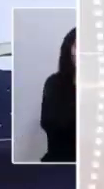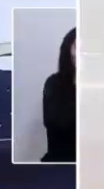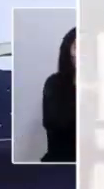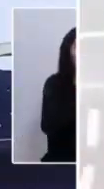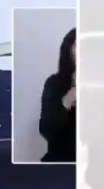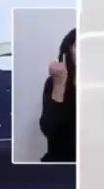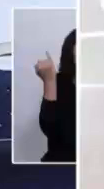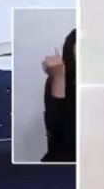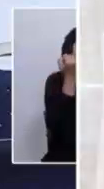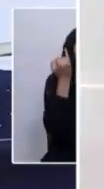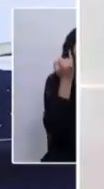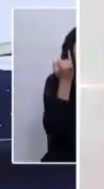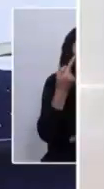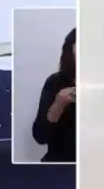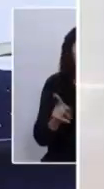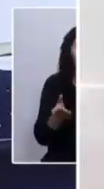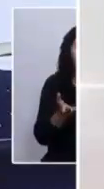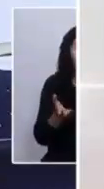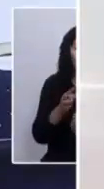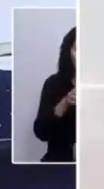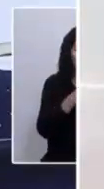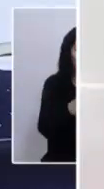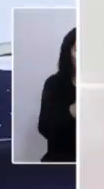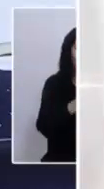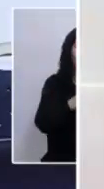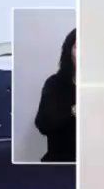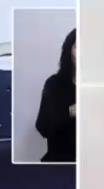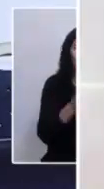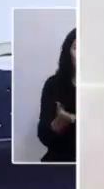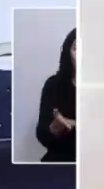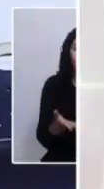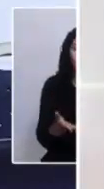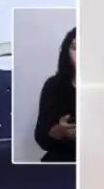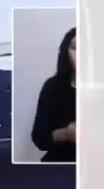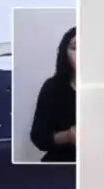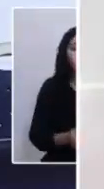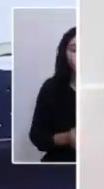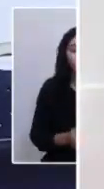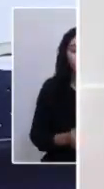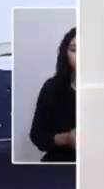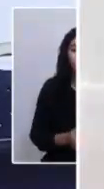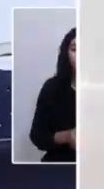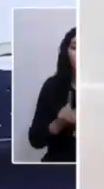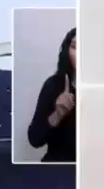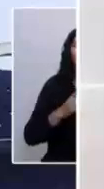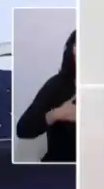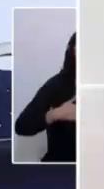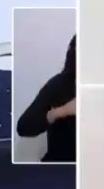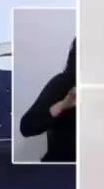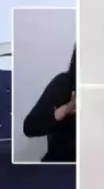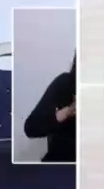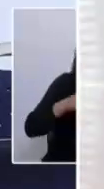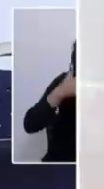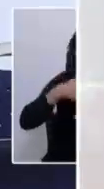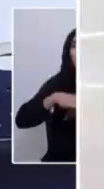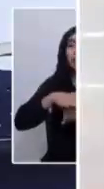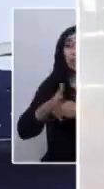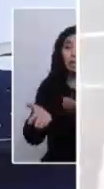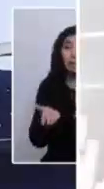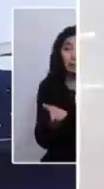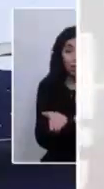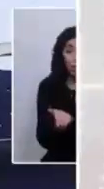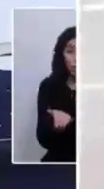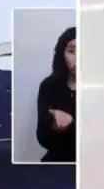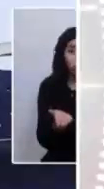Bueno, esa es la pregunta del millón y de hecho a los que están en un lado le echan la culpa al otro y así viceversa, porque los de la derecha dicen, nosotros presentamos